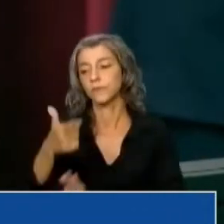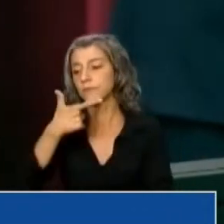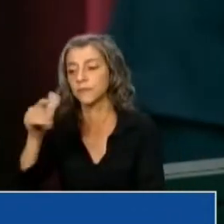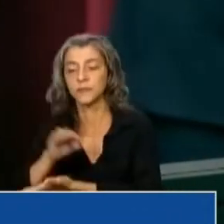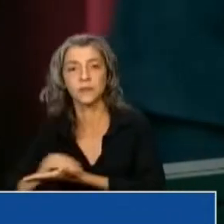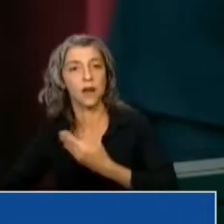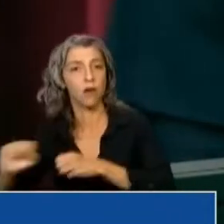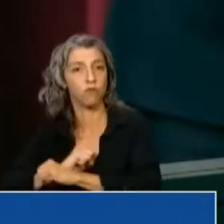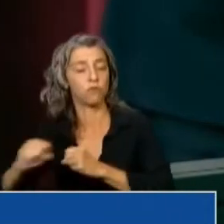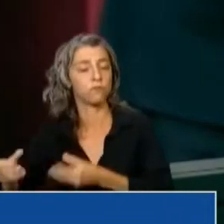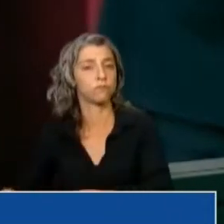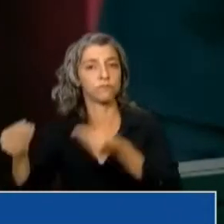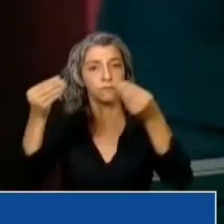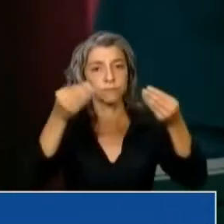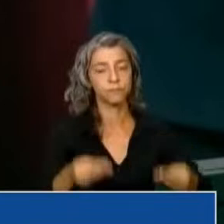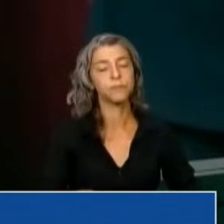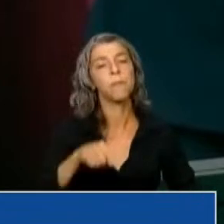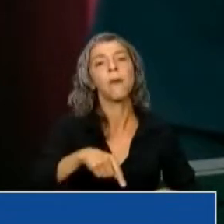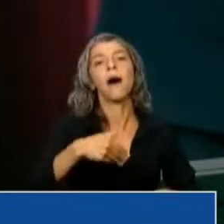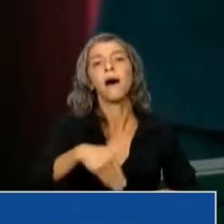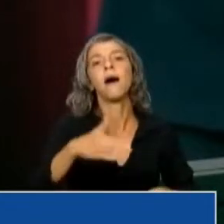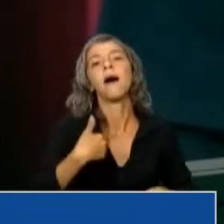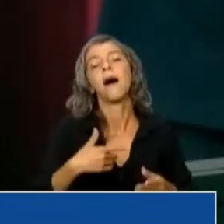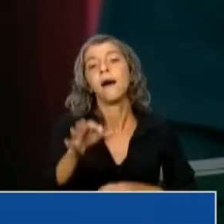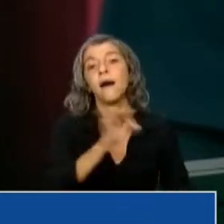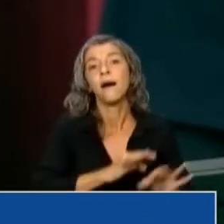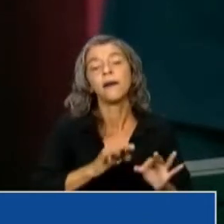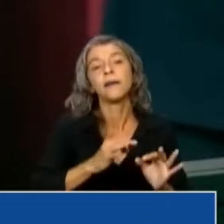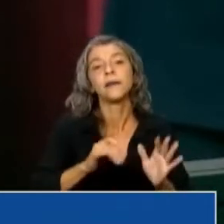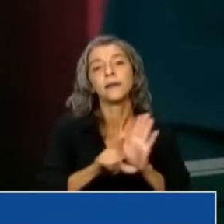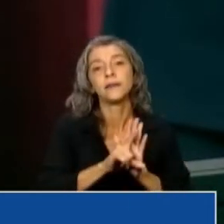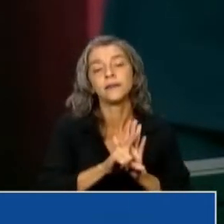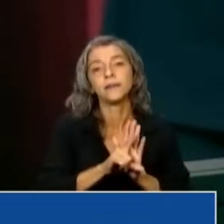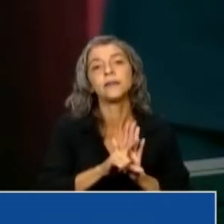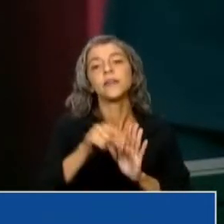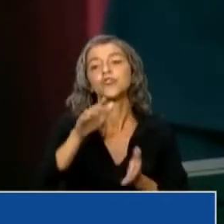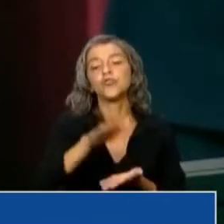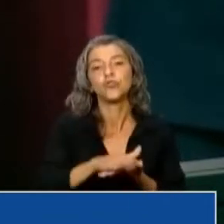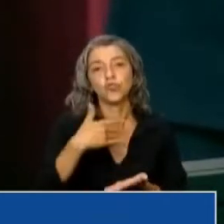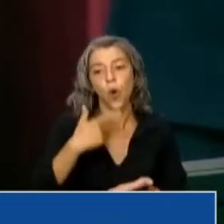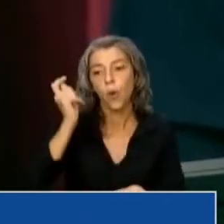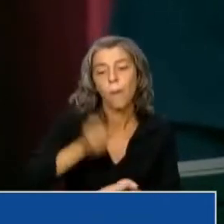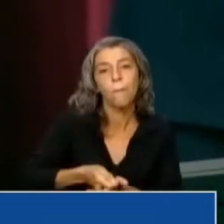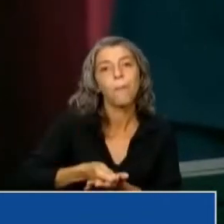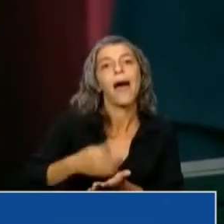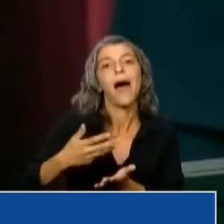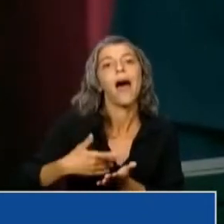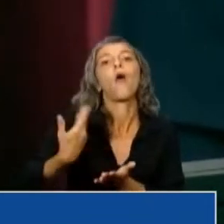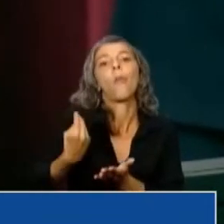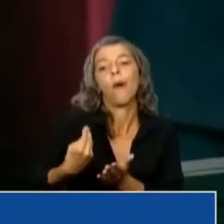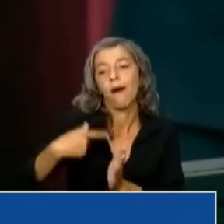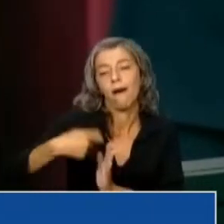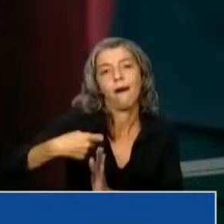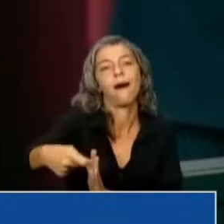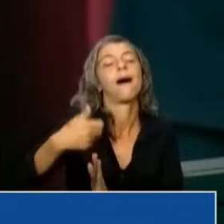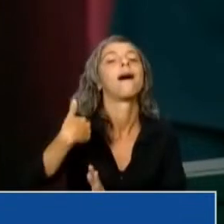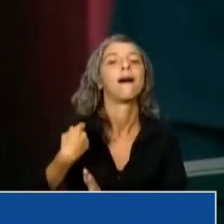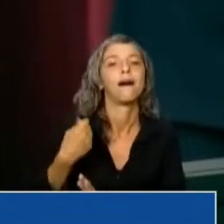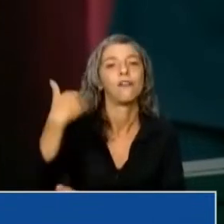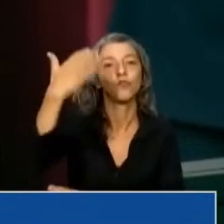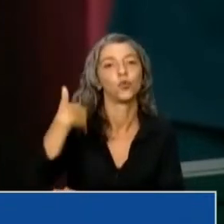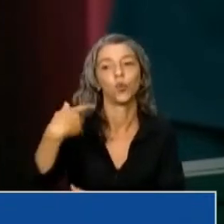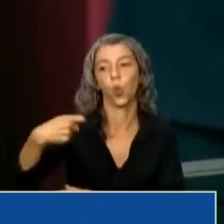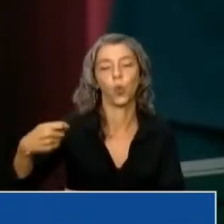del Honorable Senado por el que se crea el plan de pago de deuda previsional. Orden del día número